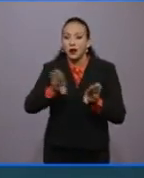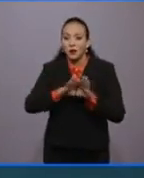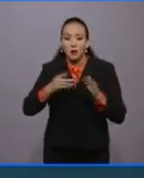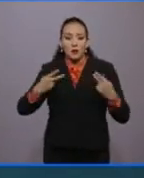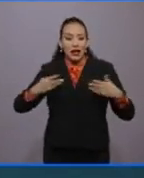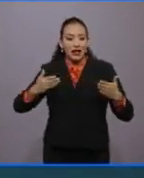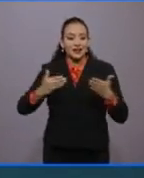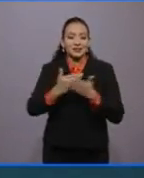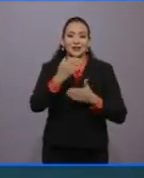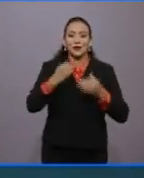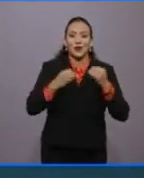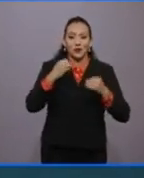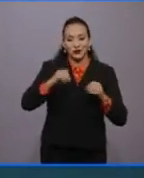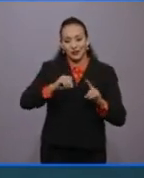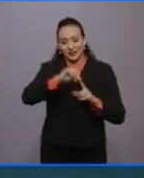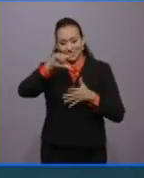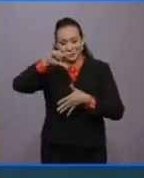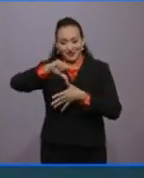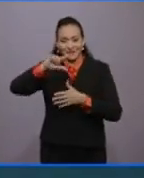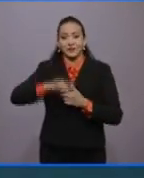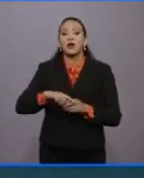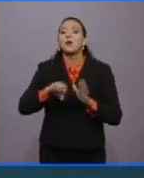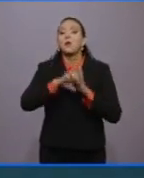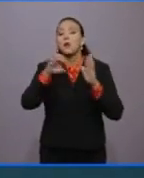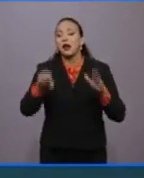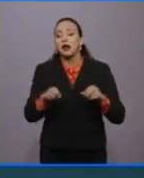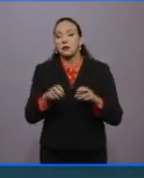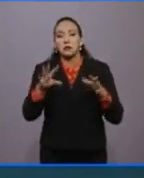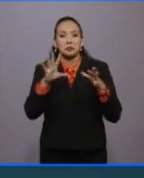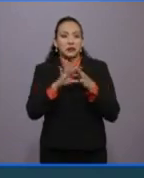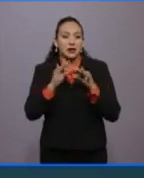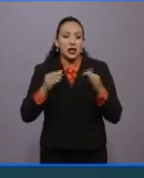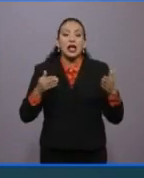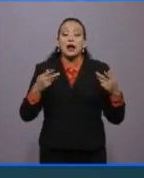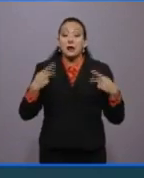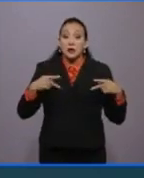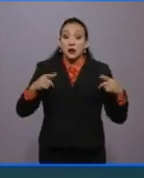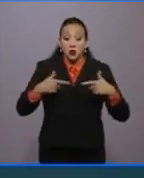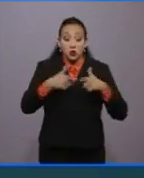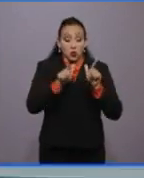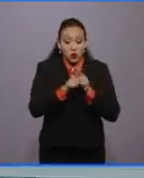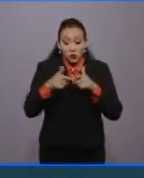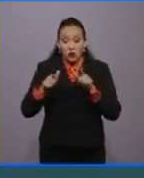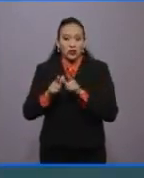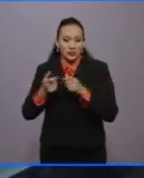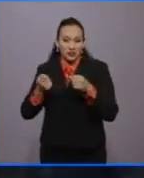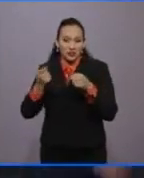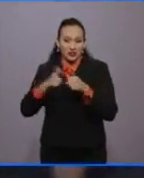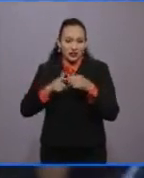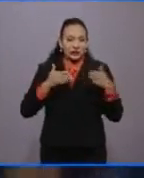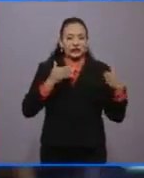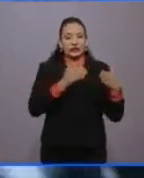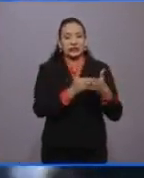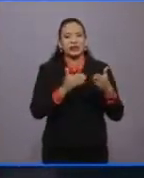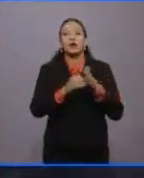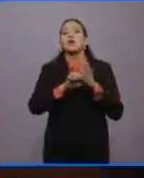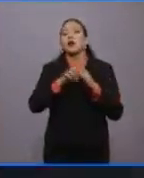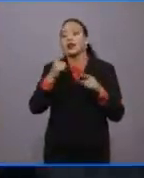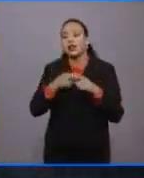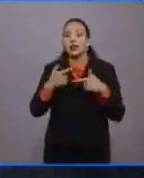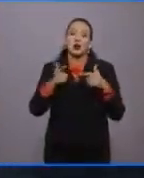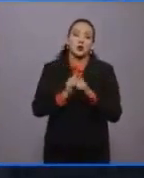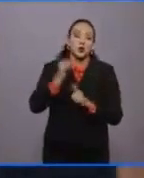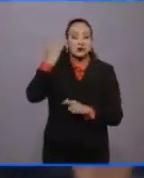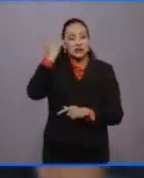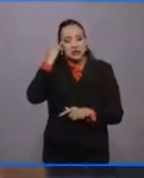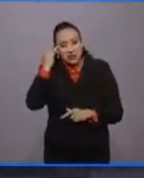justicia en la región. Entre otros temas, examina los obstáculos que enfrentan distintos grupos sociales, especialmente los más